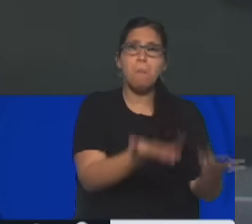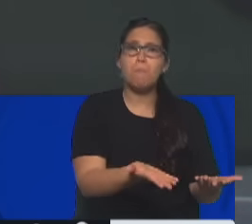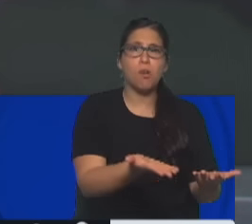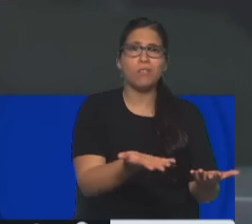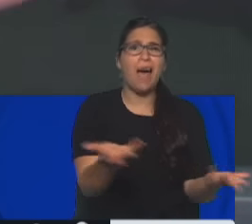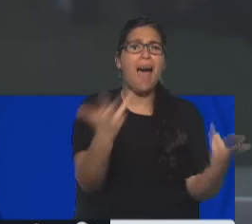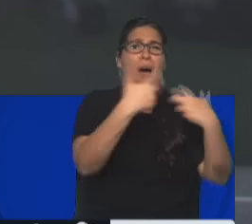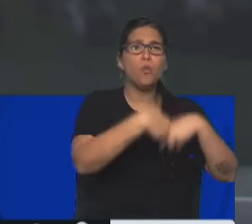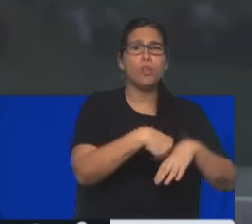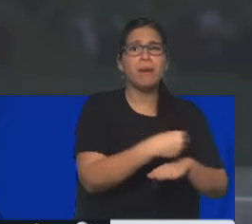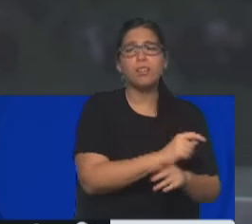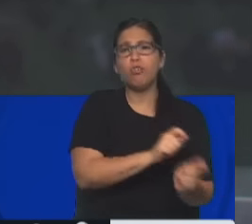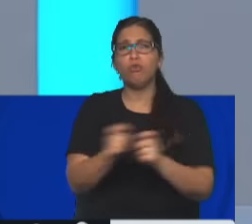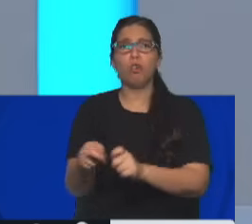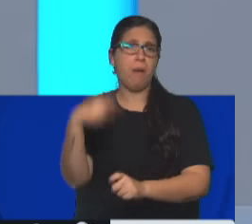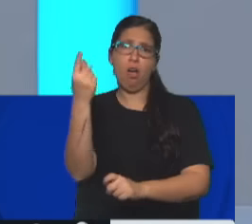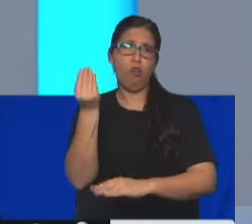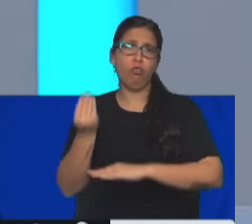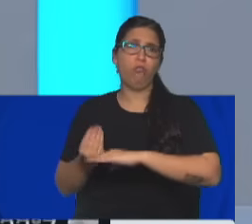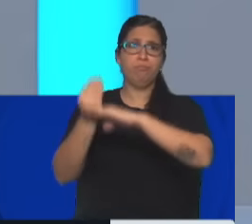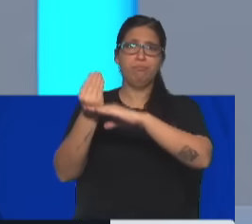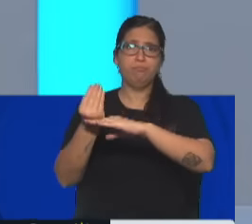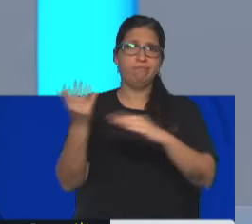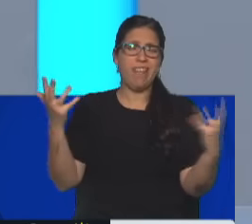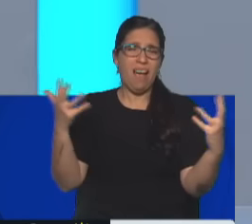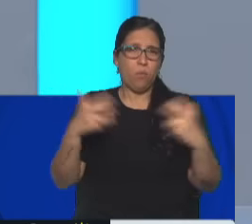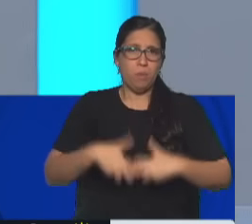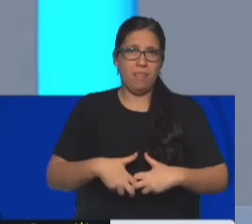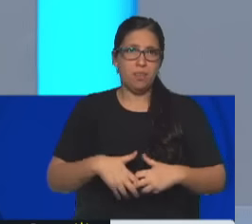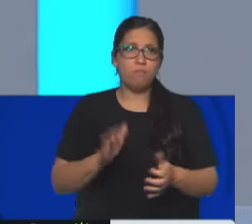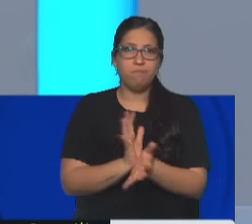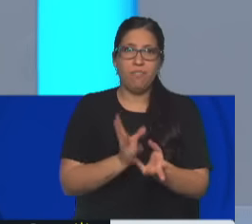está preparado. Exactamente, sí. Como que eso no pareciera